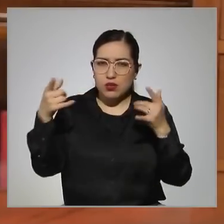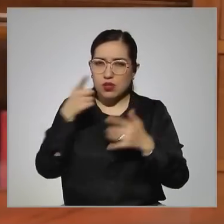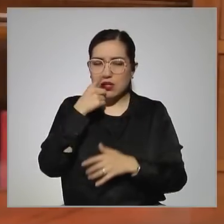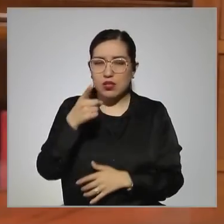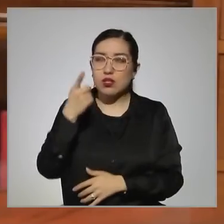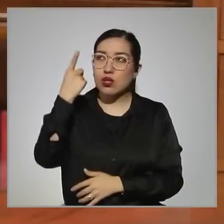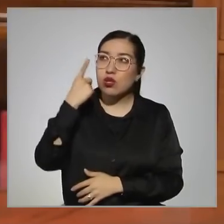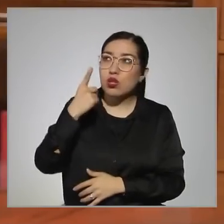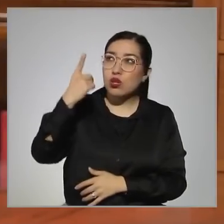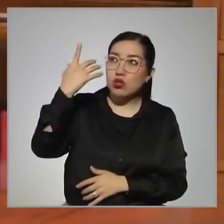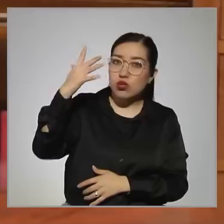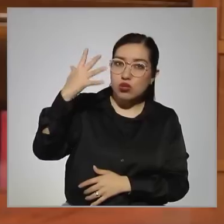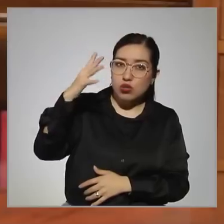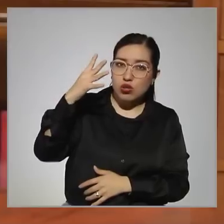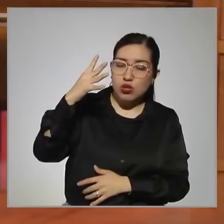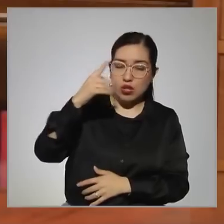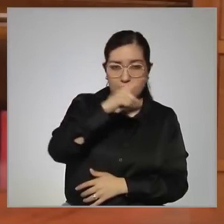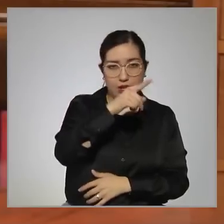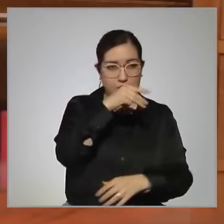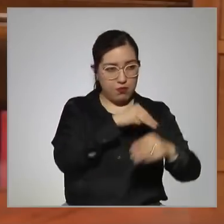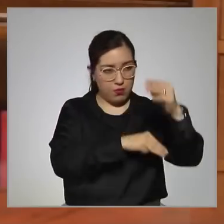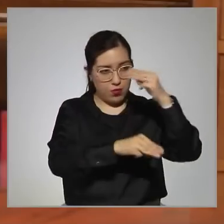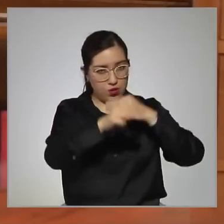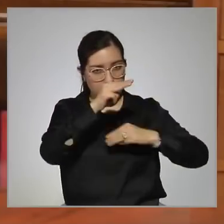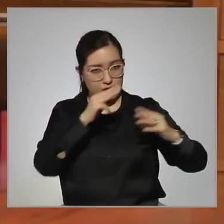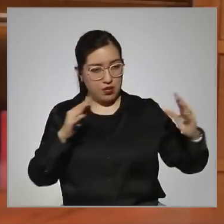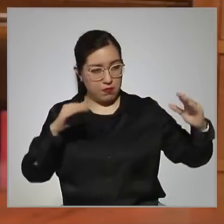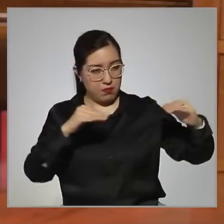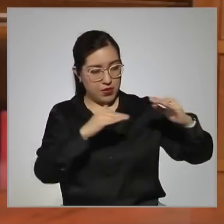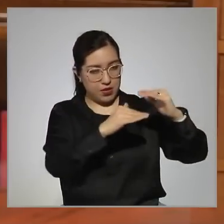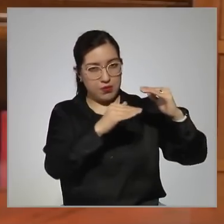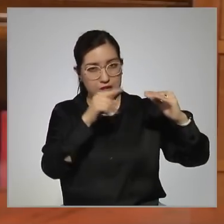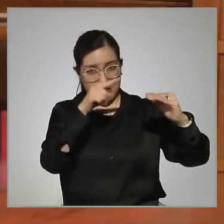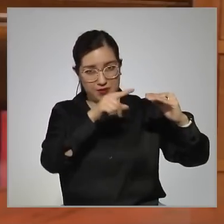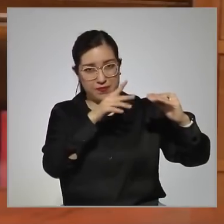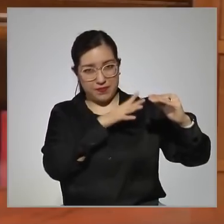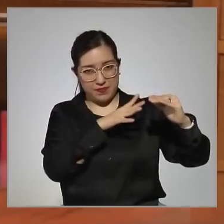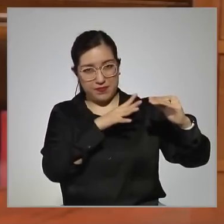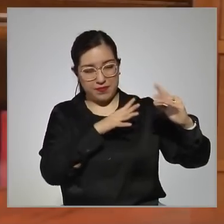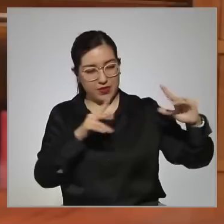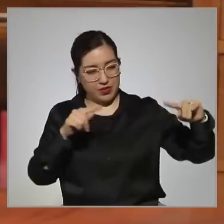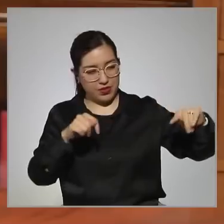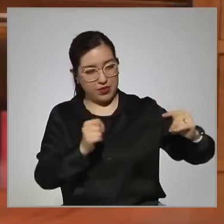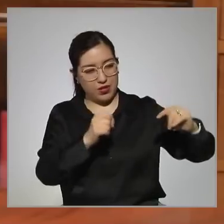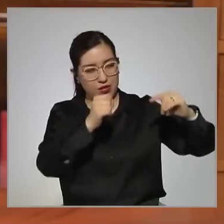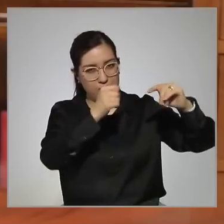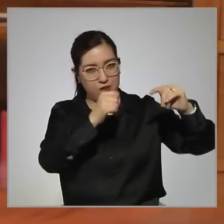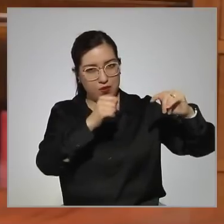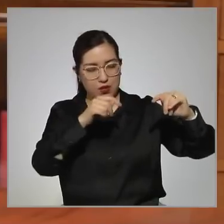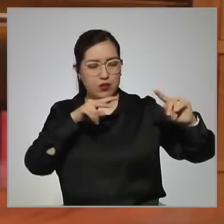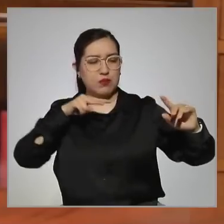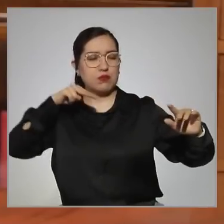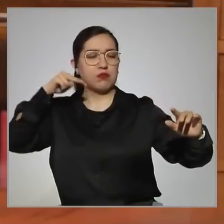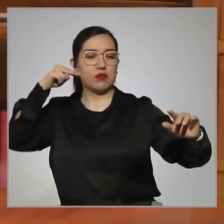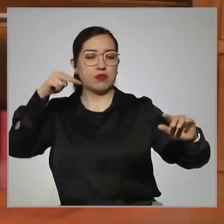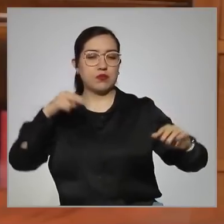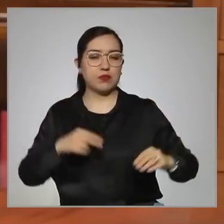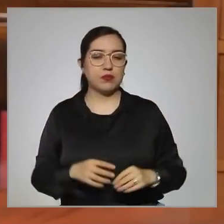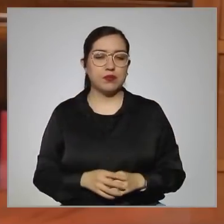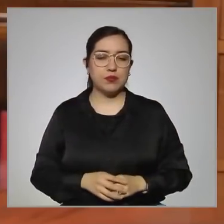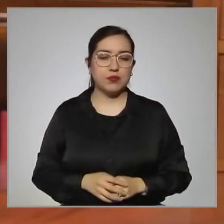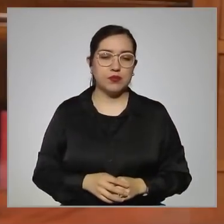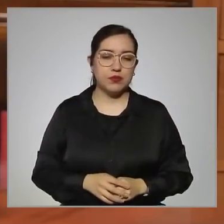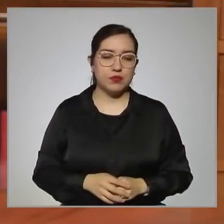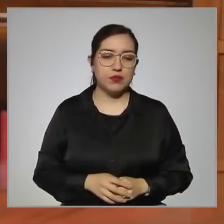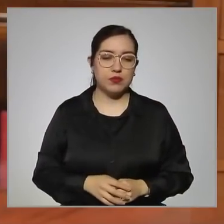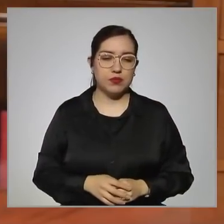el que, en el momento que salía de la pirámide del Sol, en Teotihuacán, visto desde un montículo que está como a